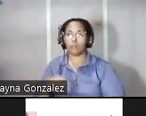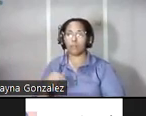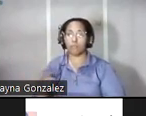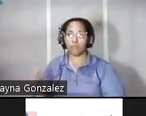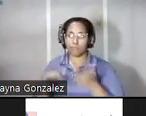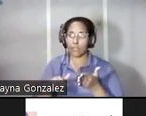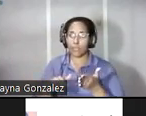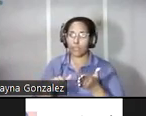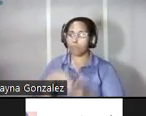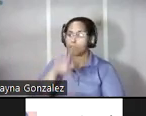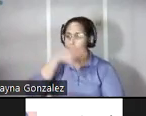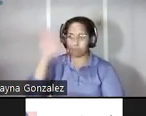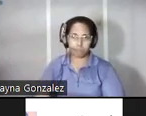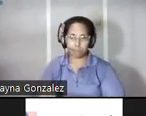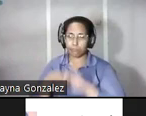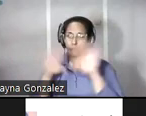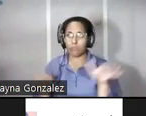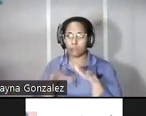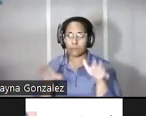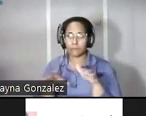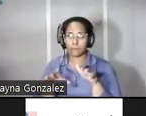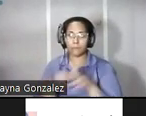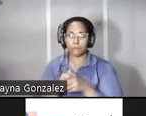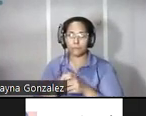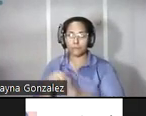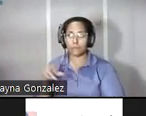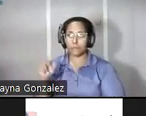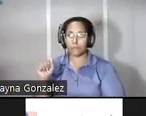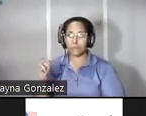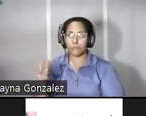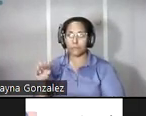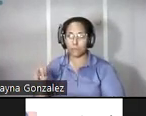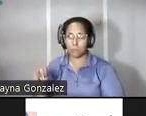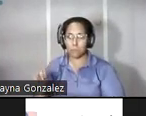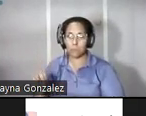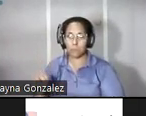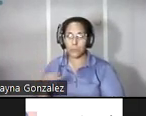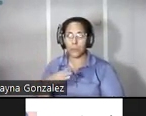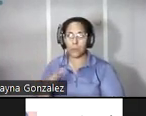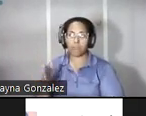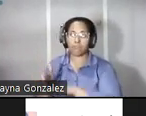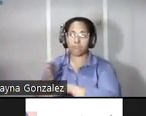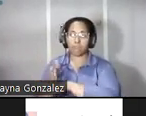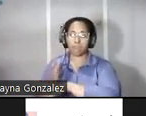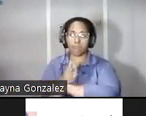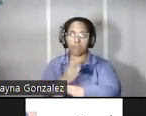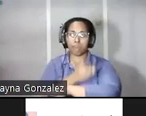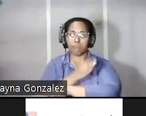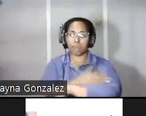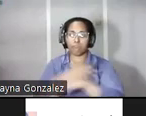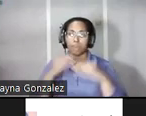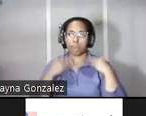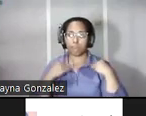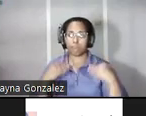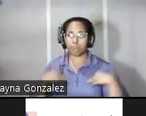este jamás intentó matarse. Mientras Ramón seguía mejorando físicamente en el hospital de